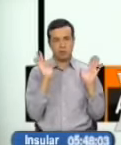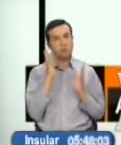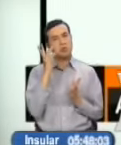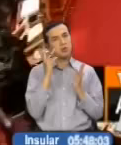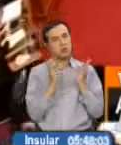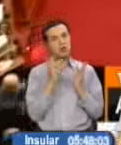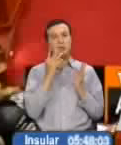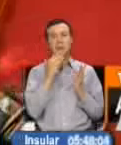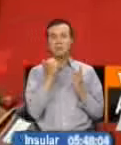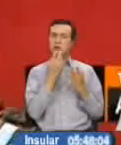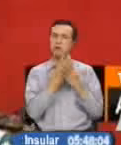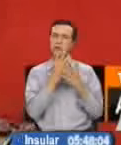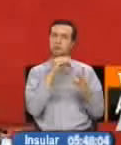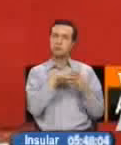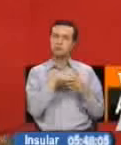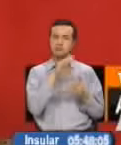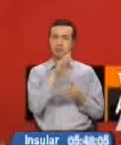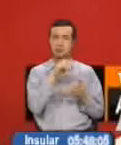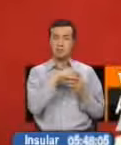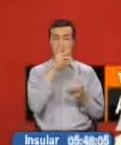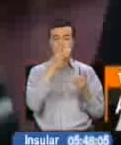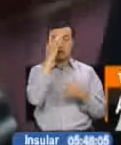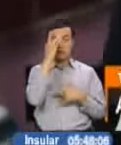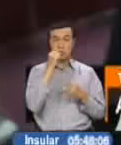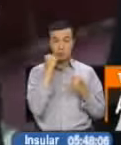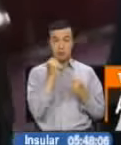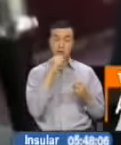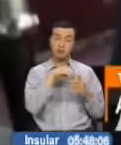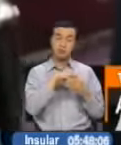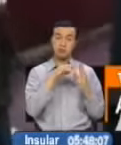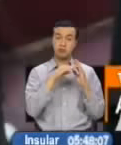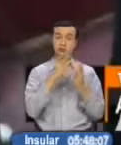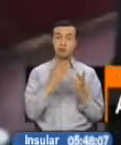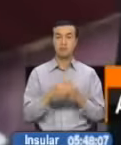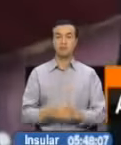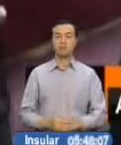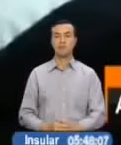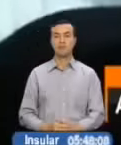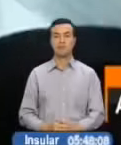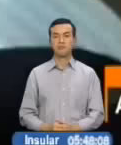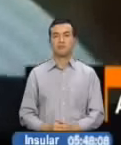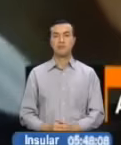descartó un arresto domiciliario en caso de agravarse su salud.